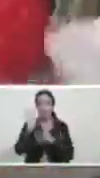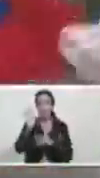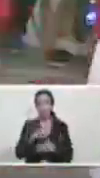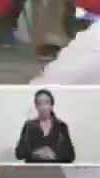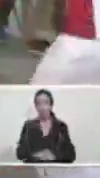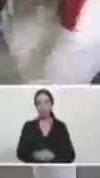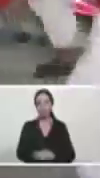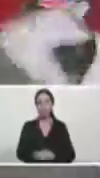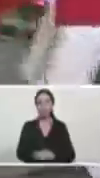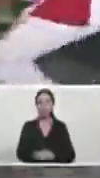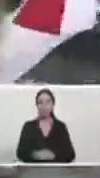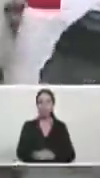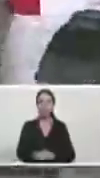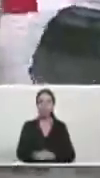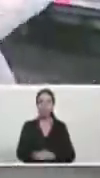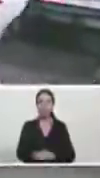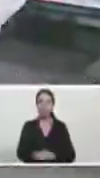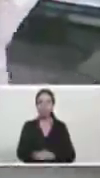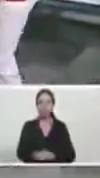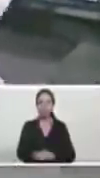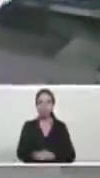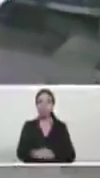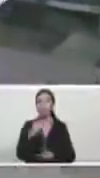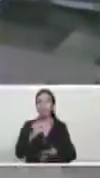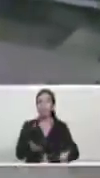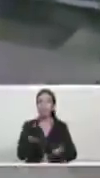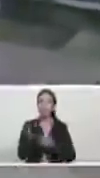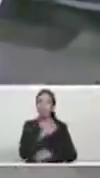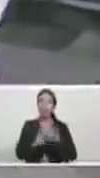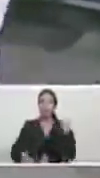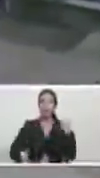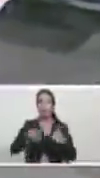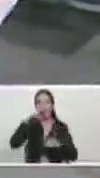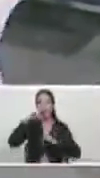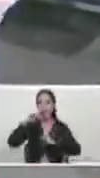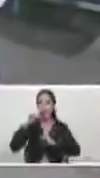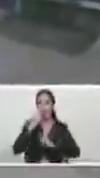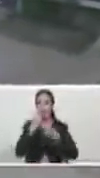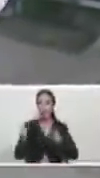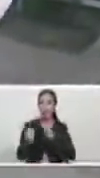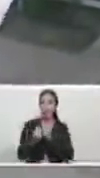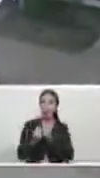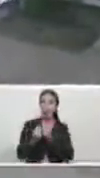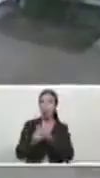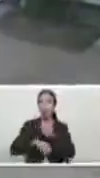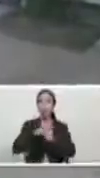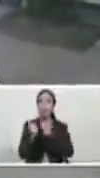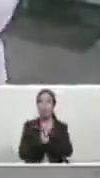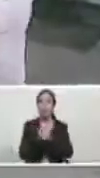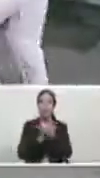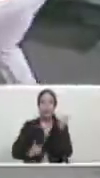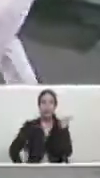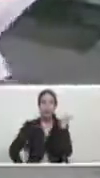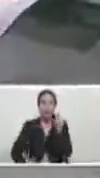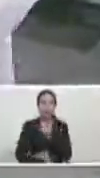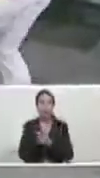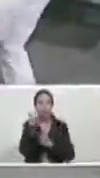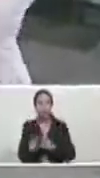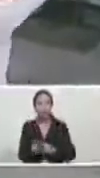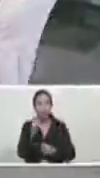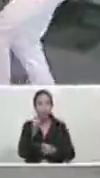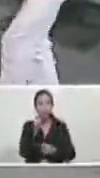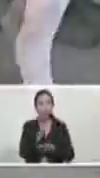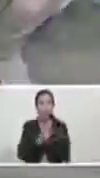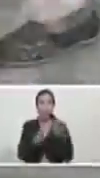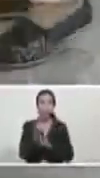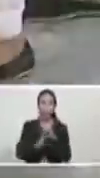país. Se encuentra el presidente Nicolás Maduro en compañía del vicepresidente del área económica Tarek El